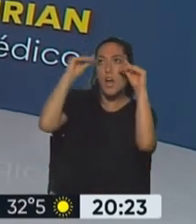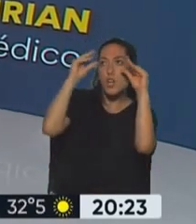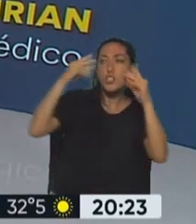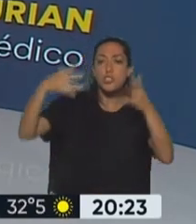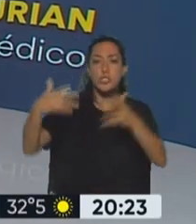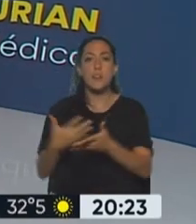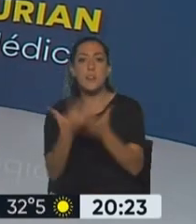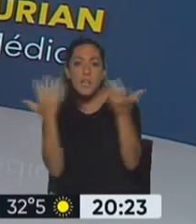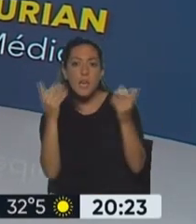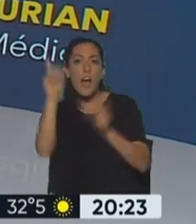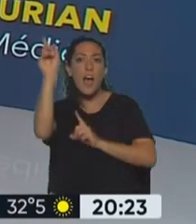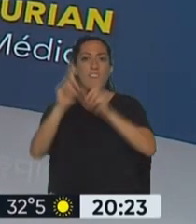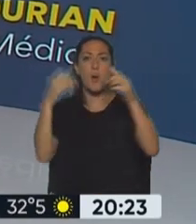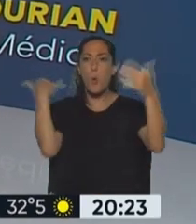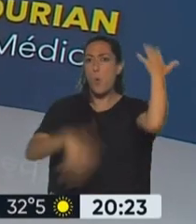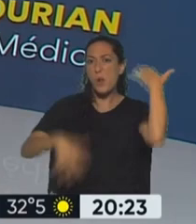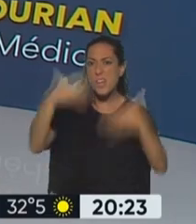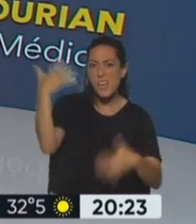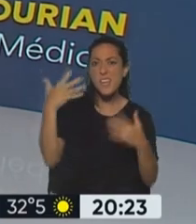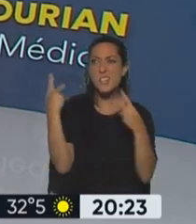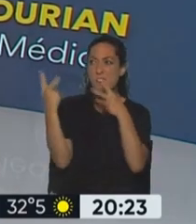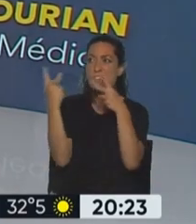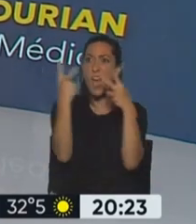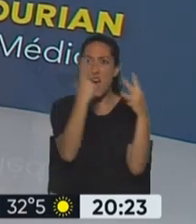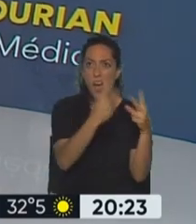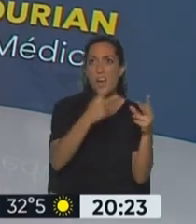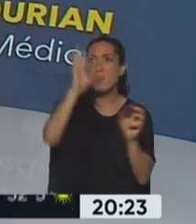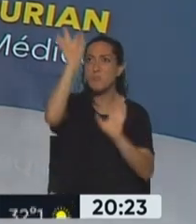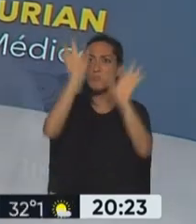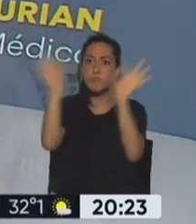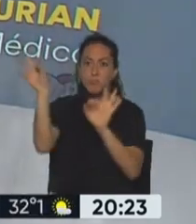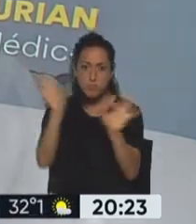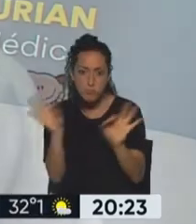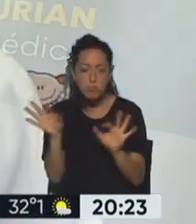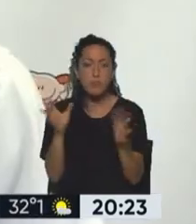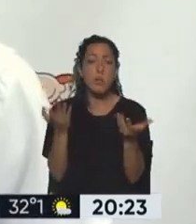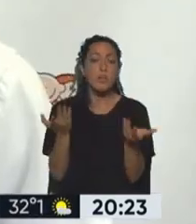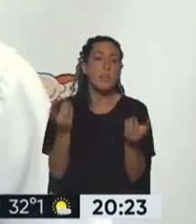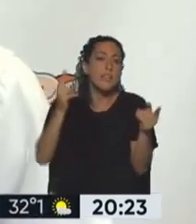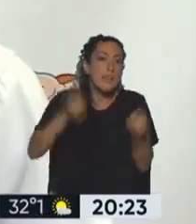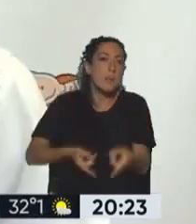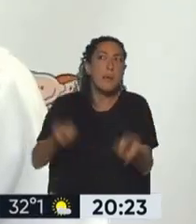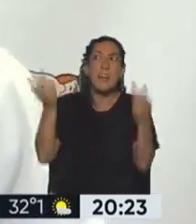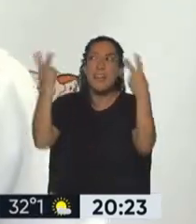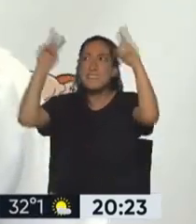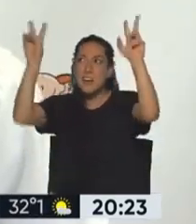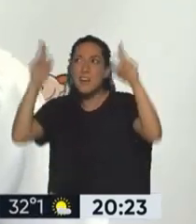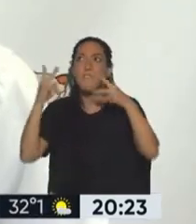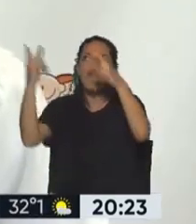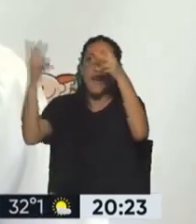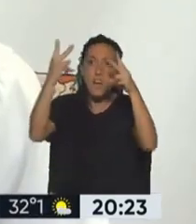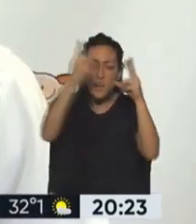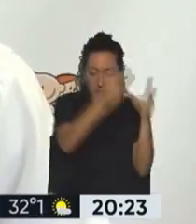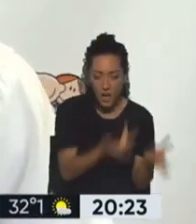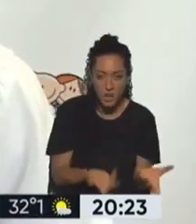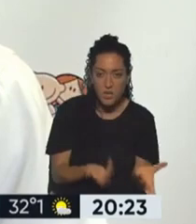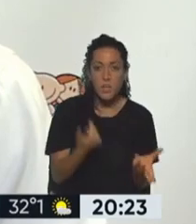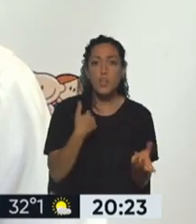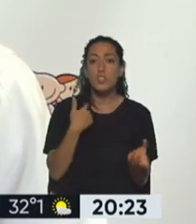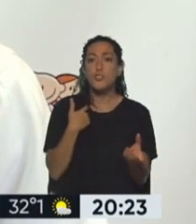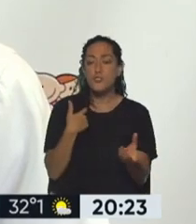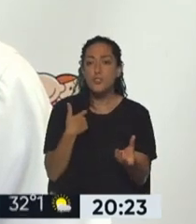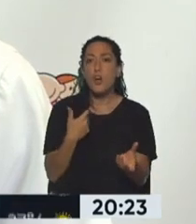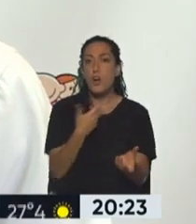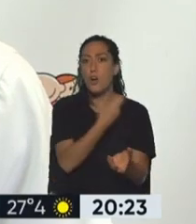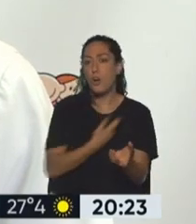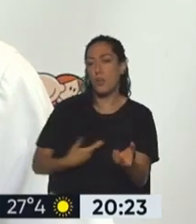muchas con urgencias, viaje constante por la ciudad, el interior del país y muchos en el extranjero. Es decir, Camburián dice, yo estaba todo el tiempo, vivía de